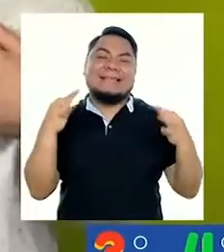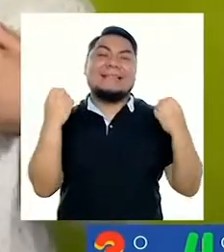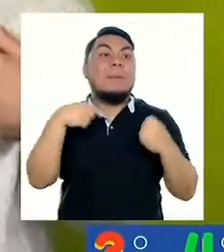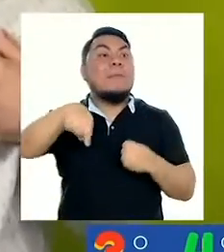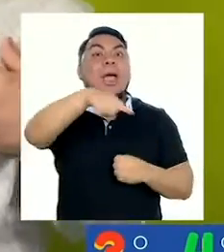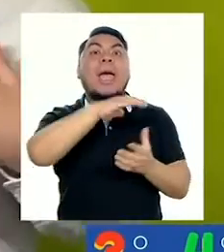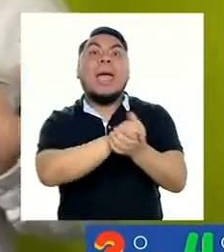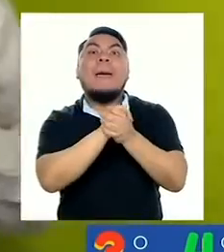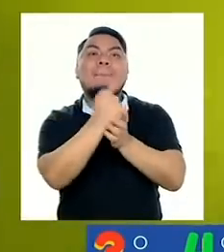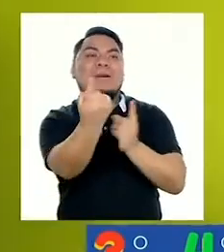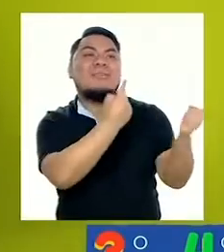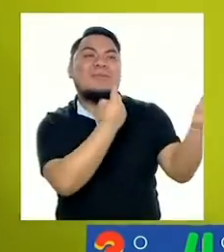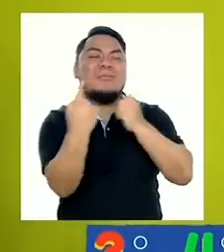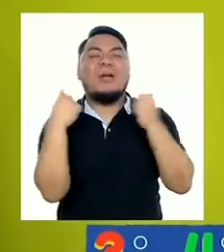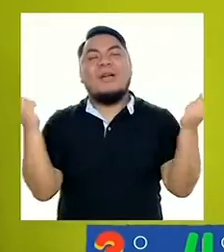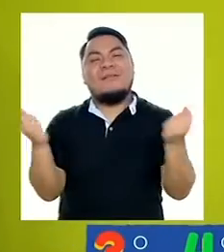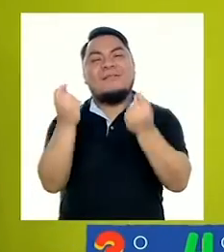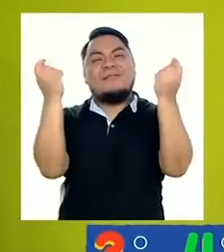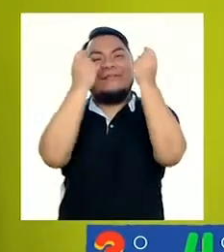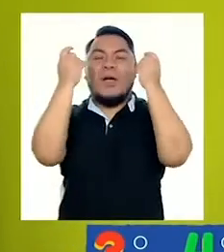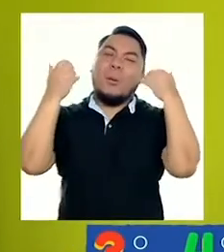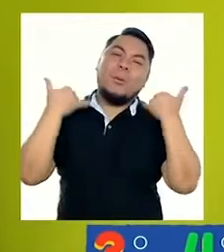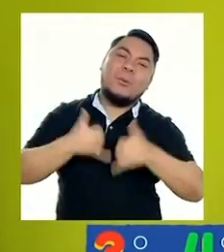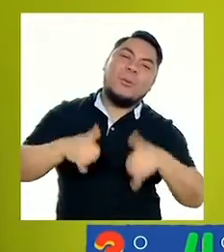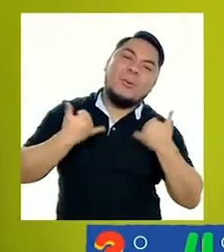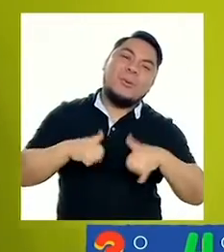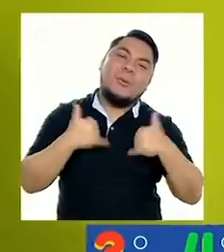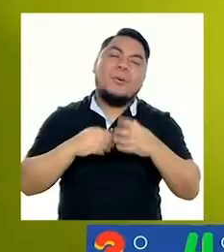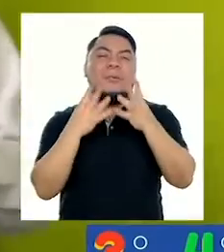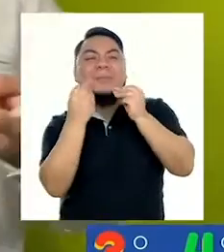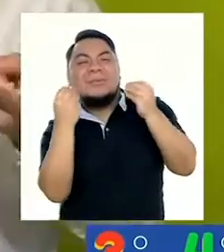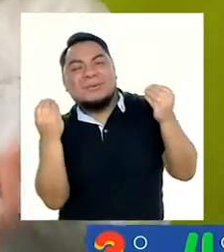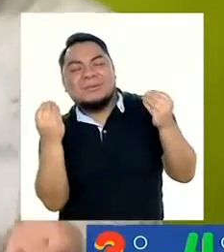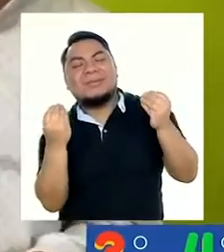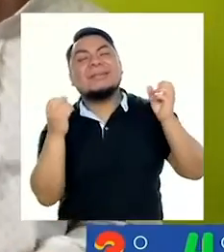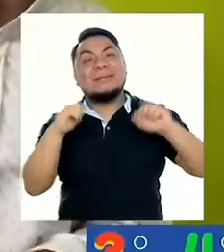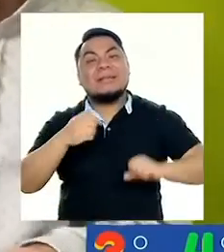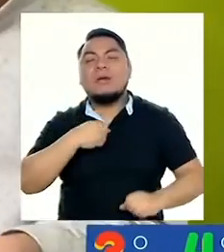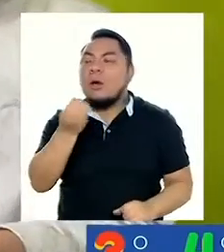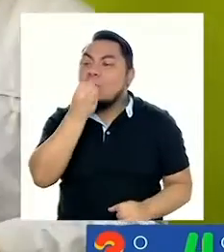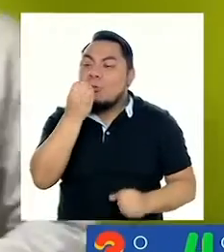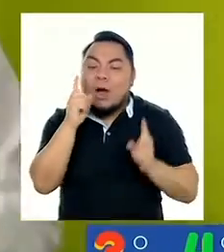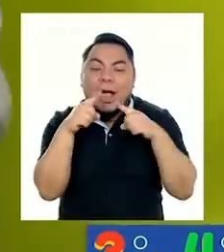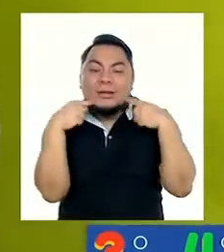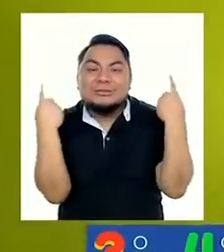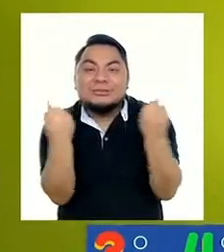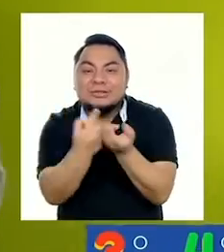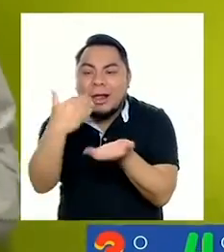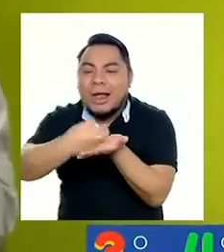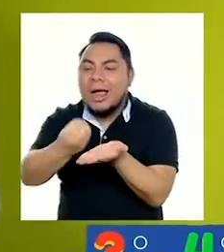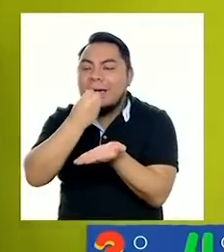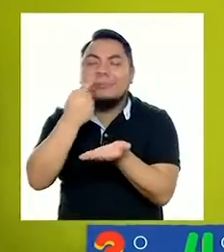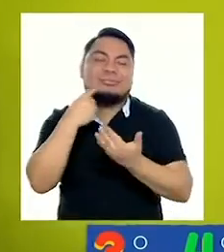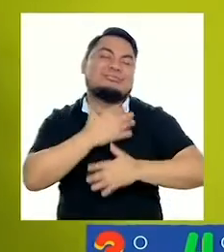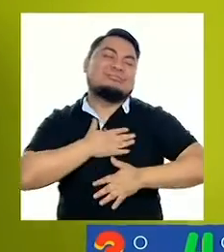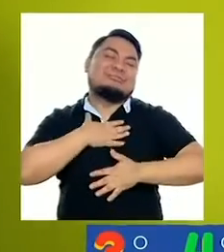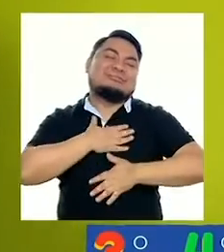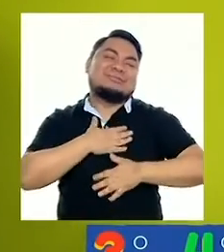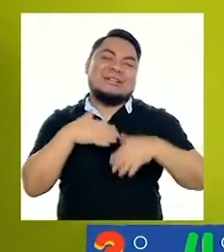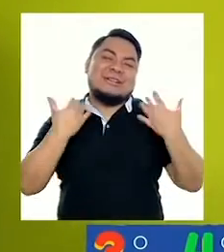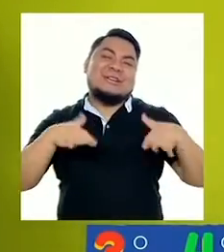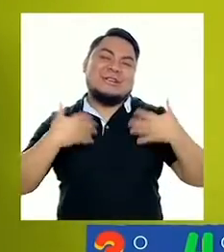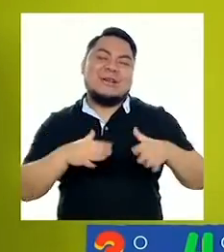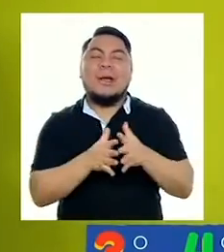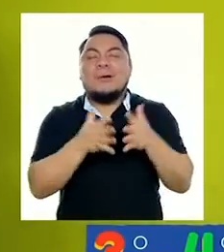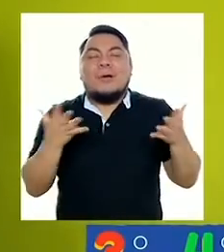vinieron mis amigos, porque jugamos mucho, comimos torta y nos divertimos. Fue el